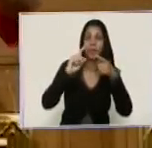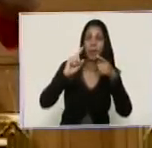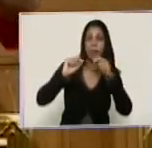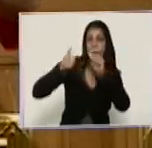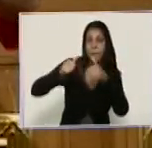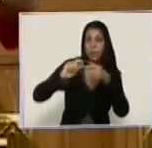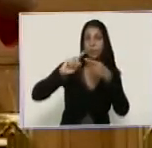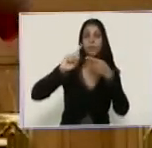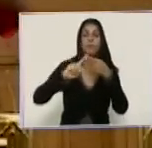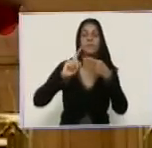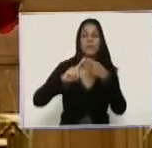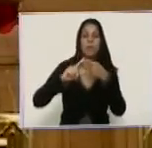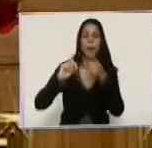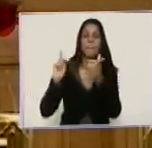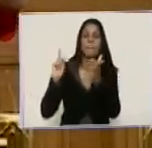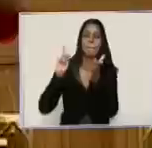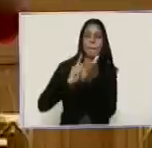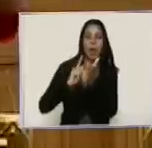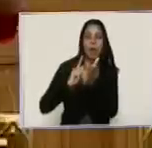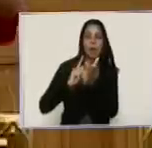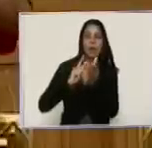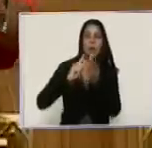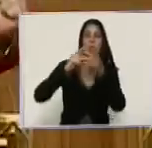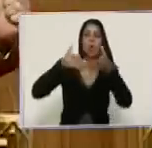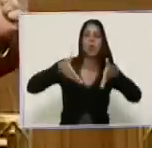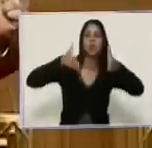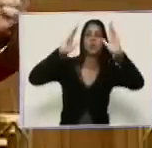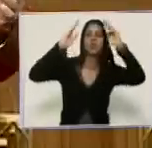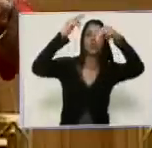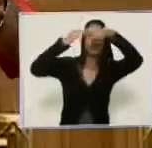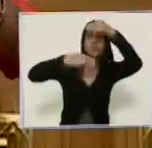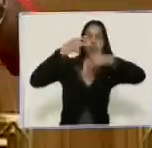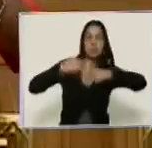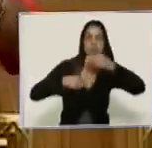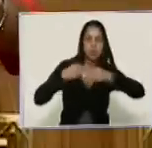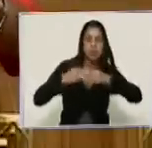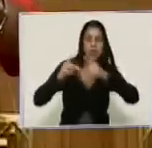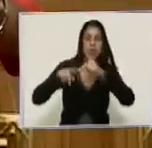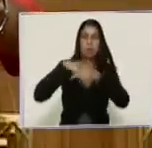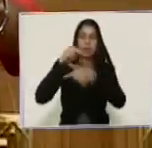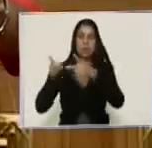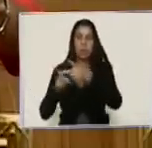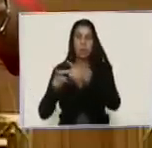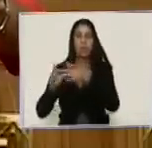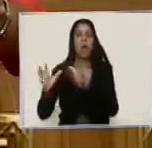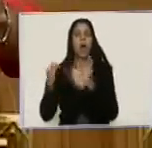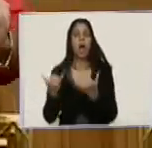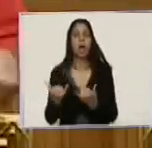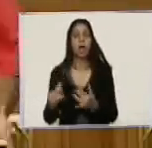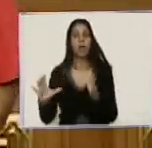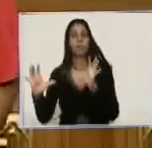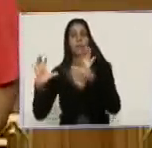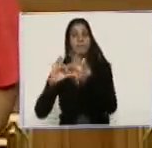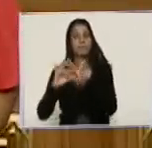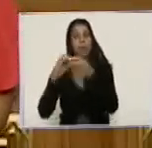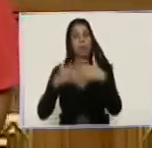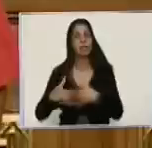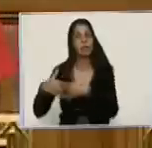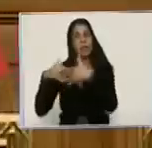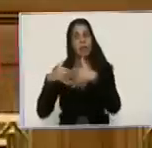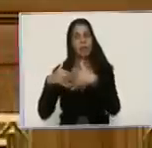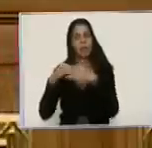haber participado en el derribo de las Torres Gemelas, a ser el mejor amigo de los Estados Unidos.